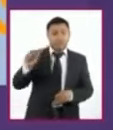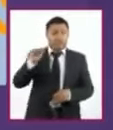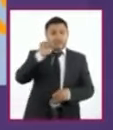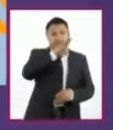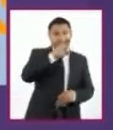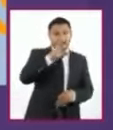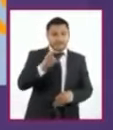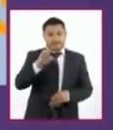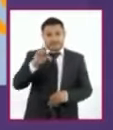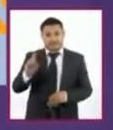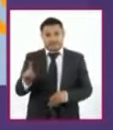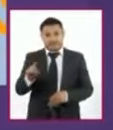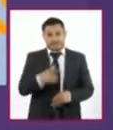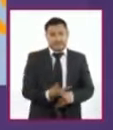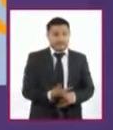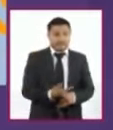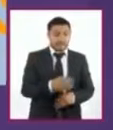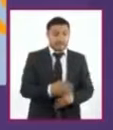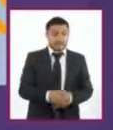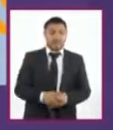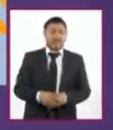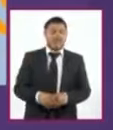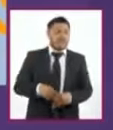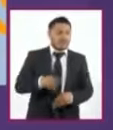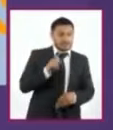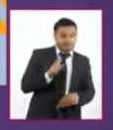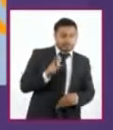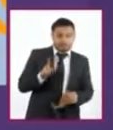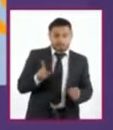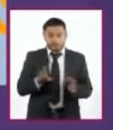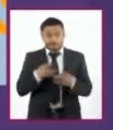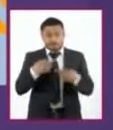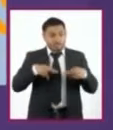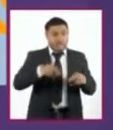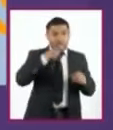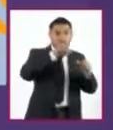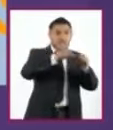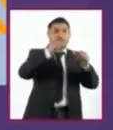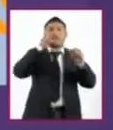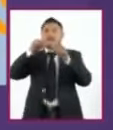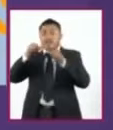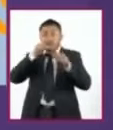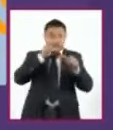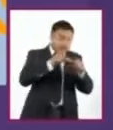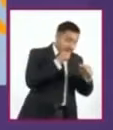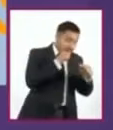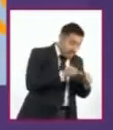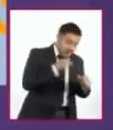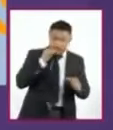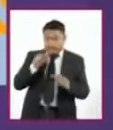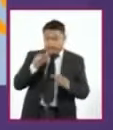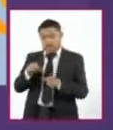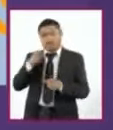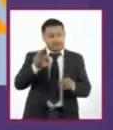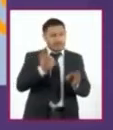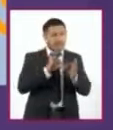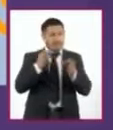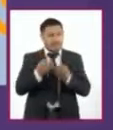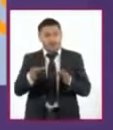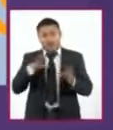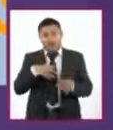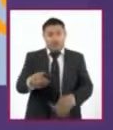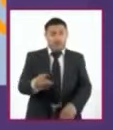vértices están representados por una letra mayúscula cada uno. A partir de la figura anterior, tracemos